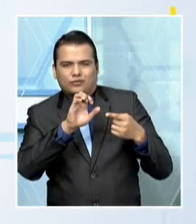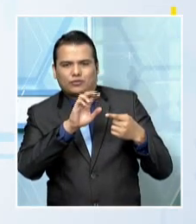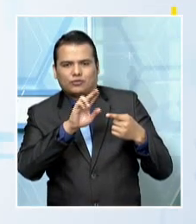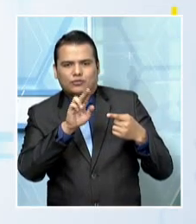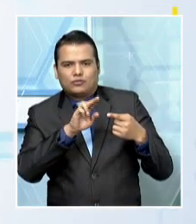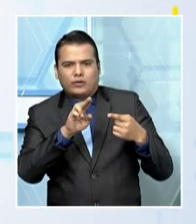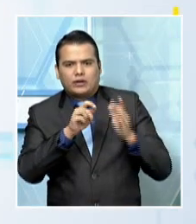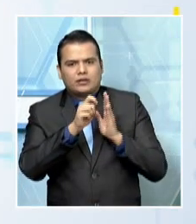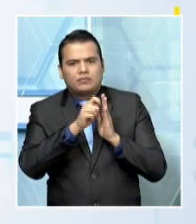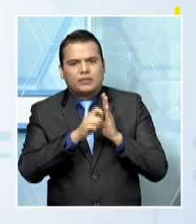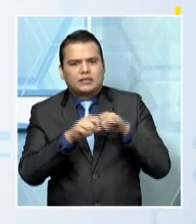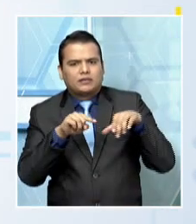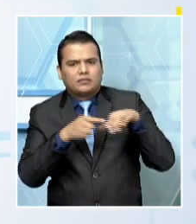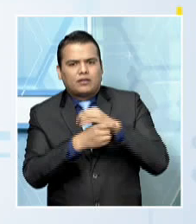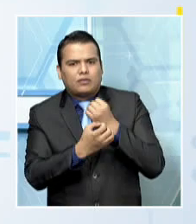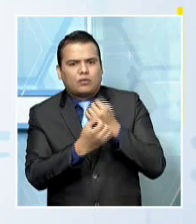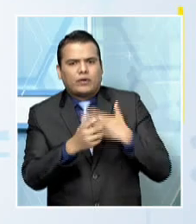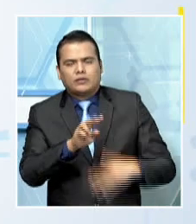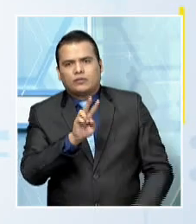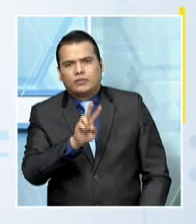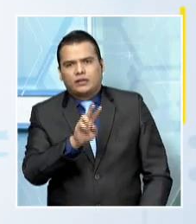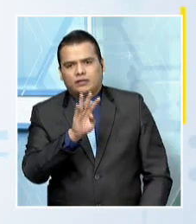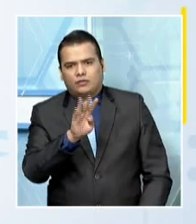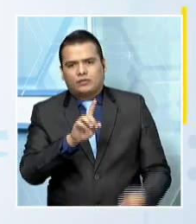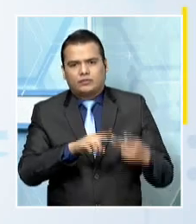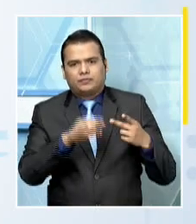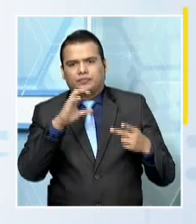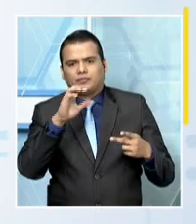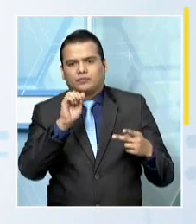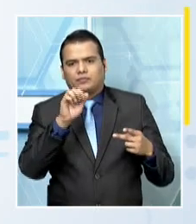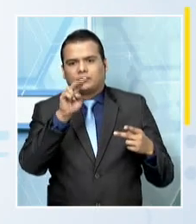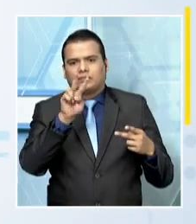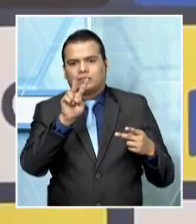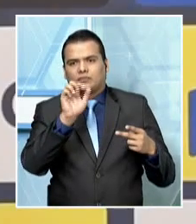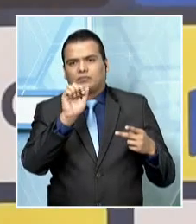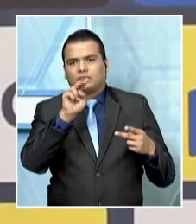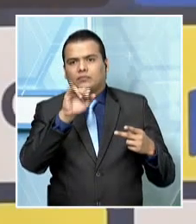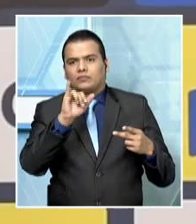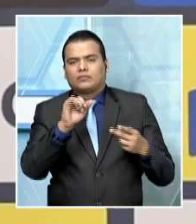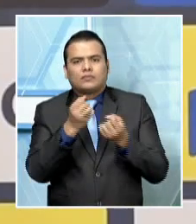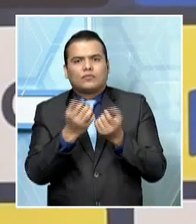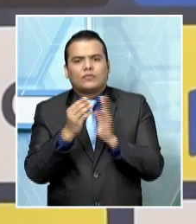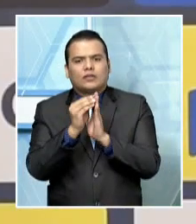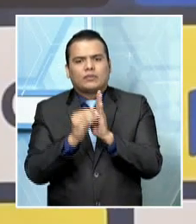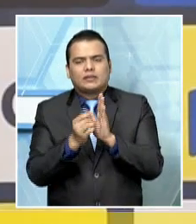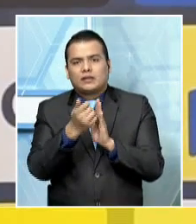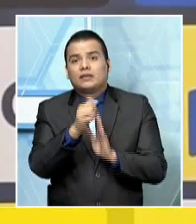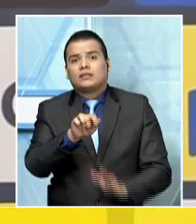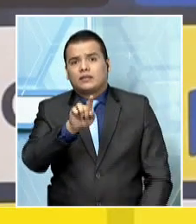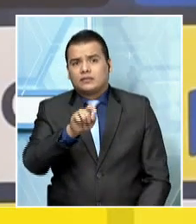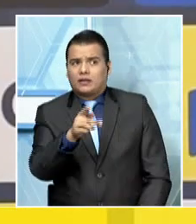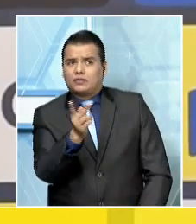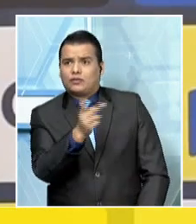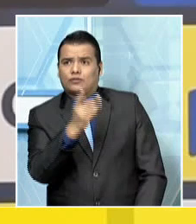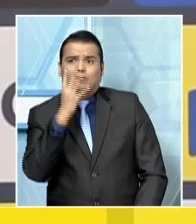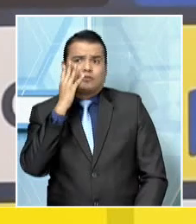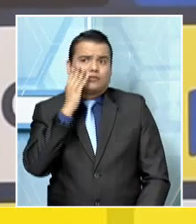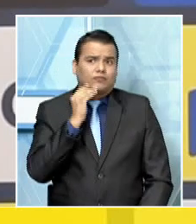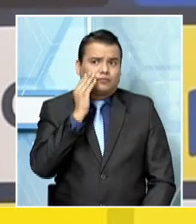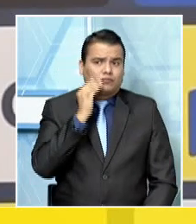50 partidos y edison cavani con 16 goles en 40 juegos son de grande experiencias